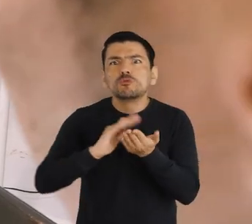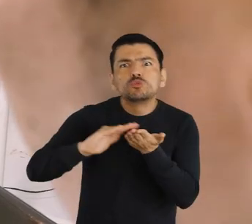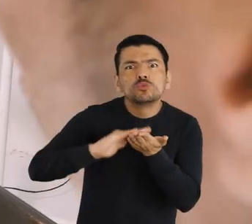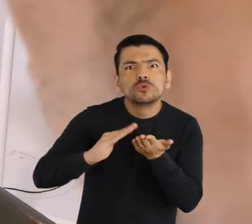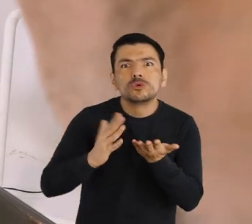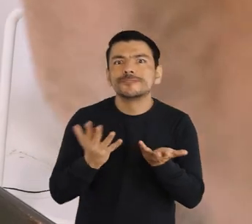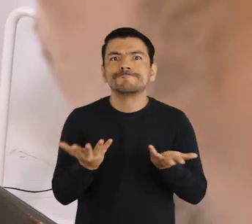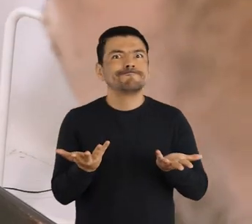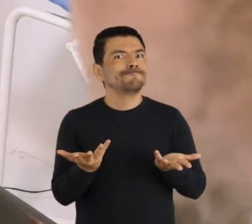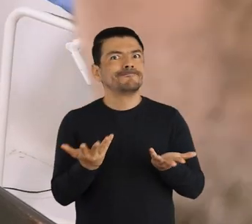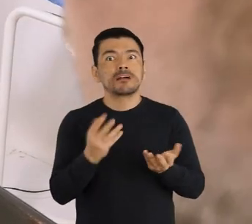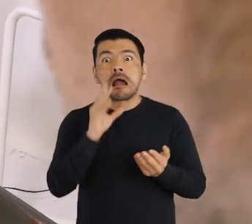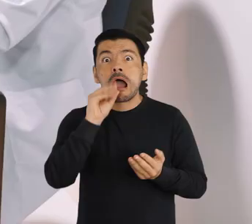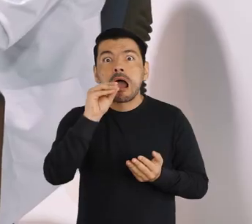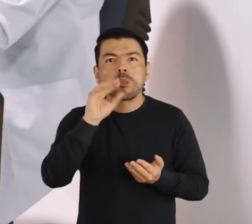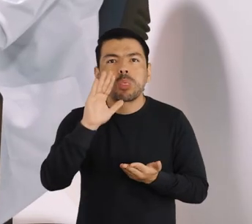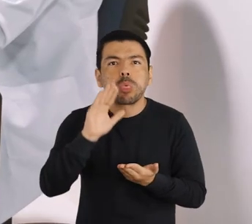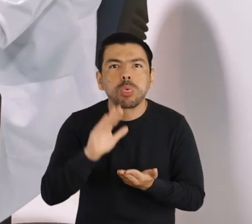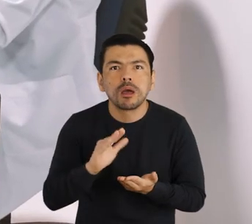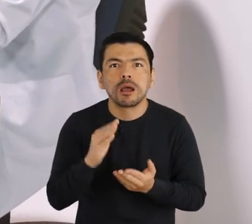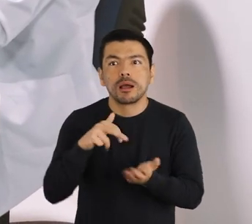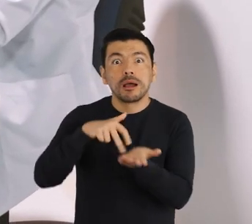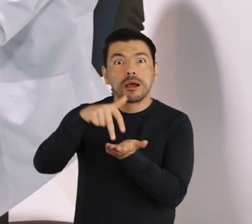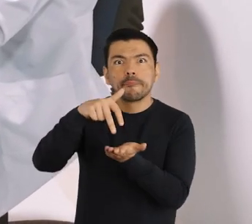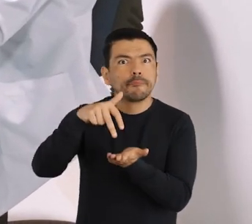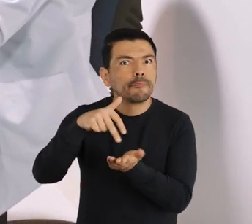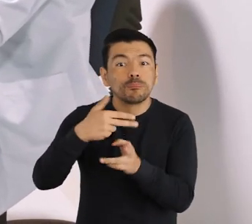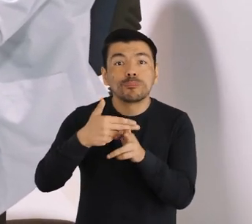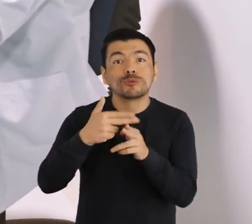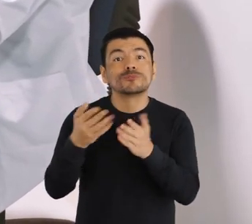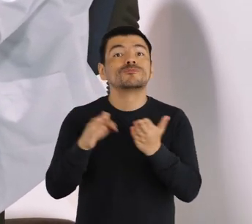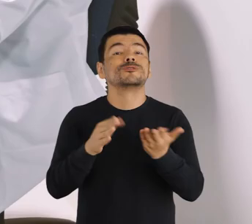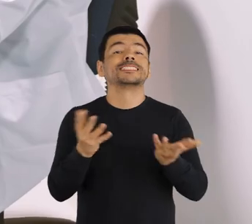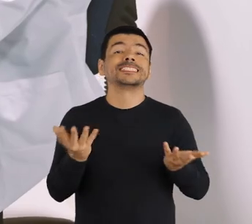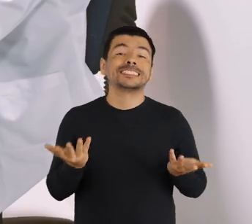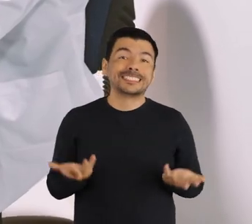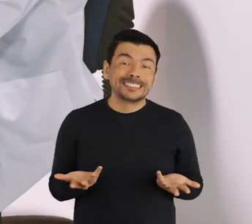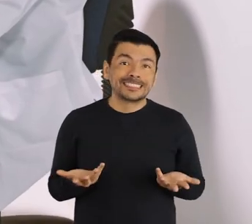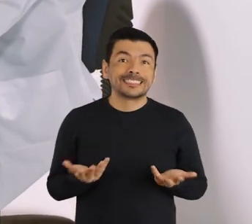caminar. Y quizás no viva mucho tiempo, dijeron los médicos.